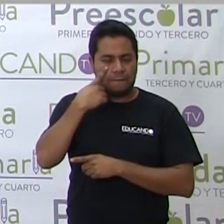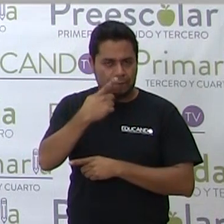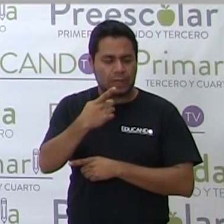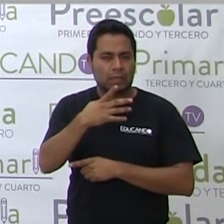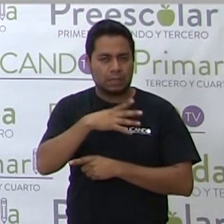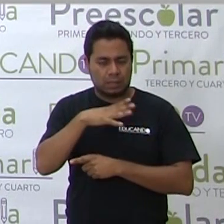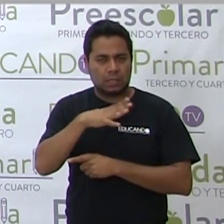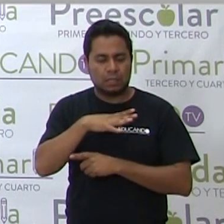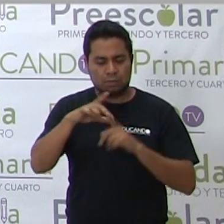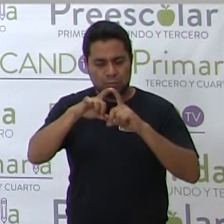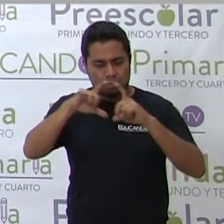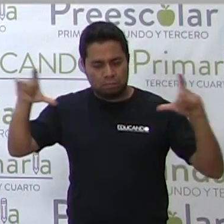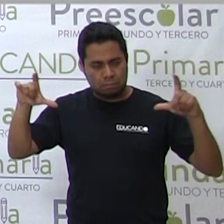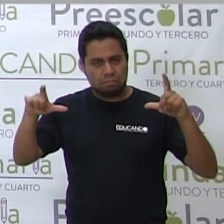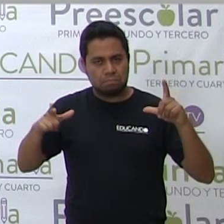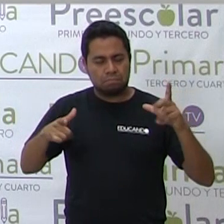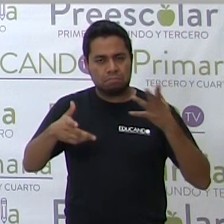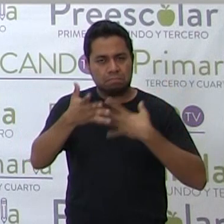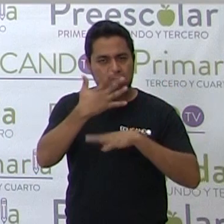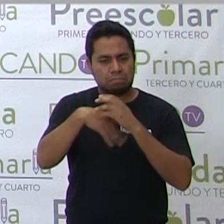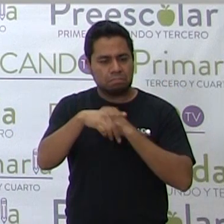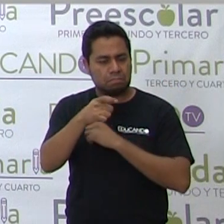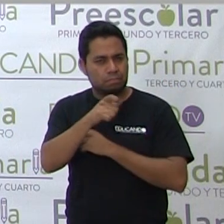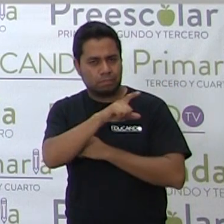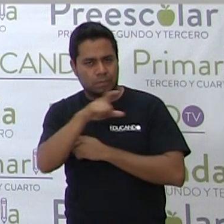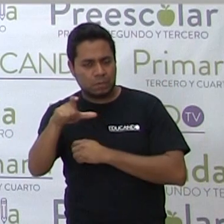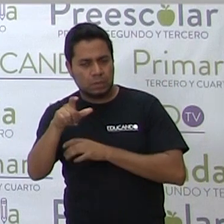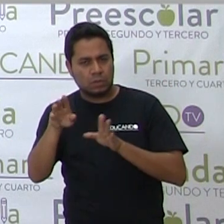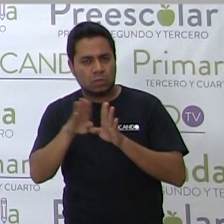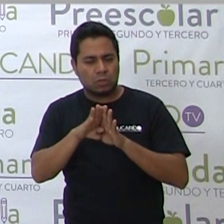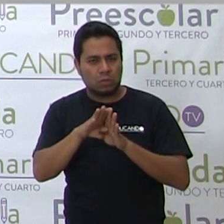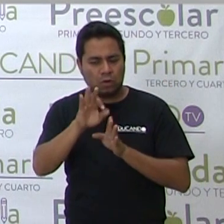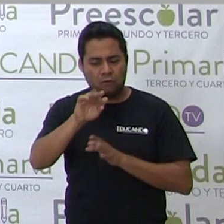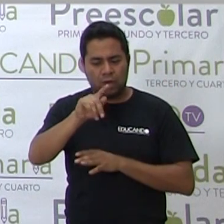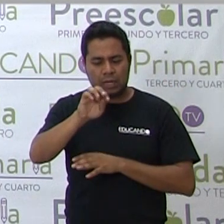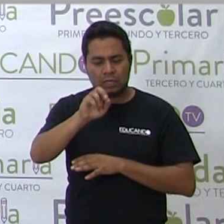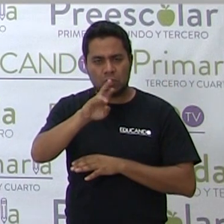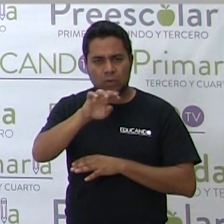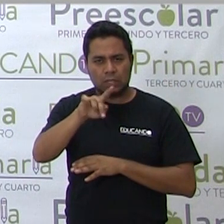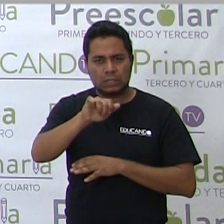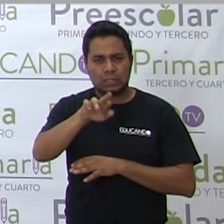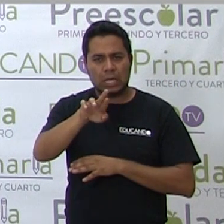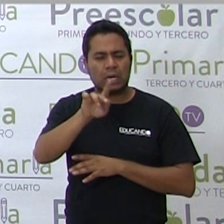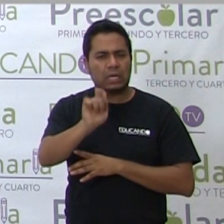cuadrática qué nos dice este el método de factorizar